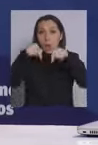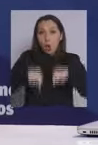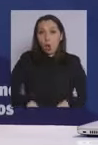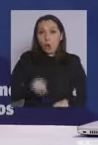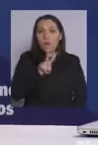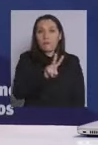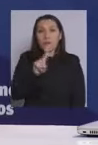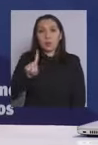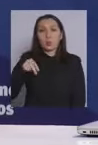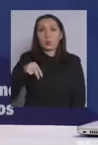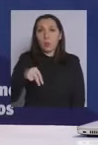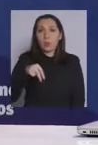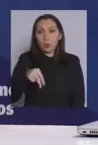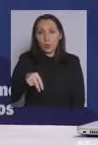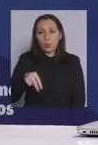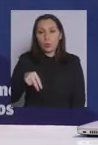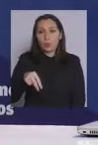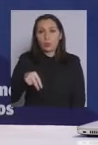21 de junio,